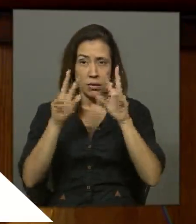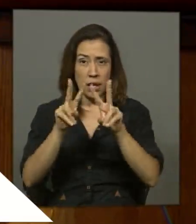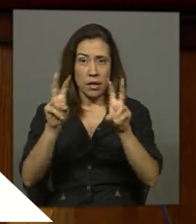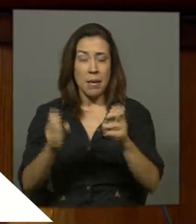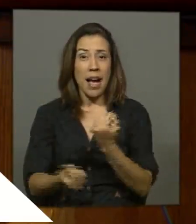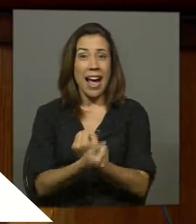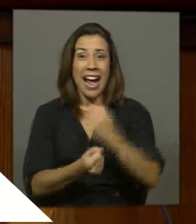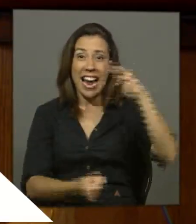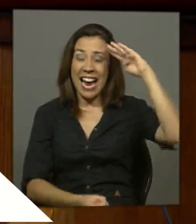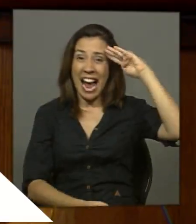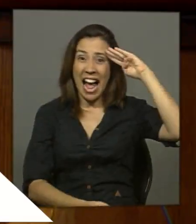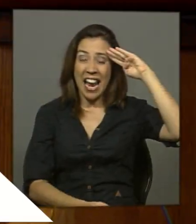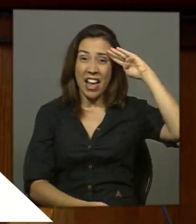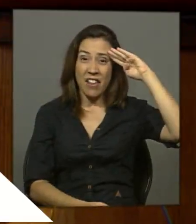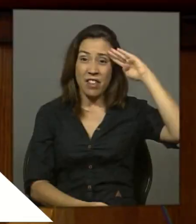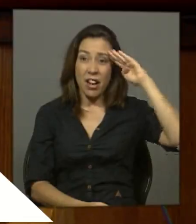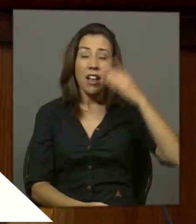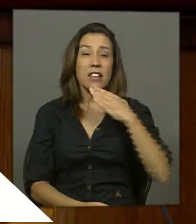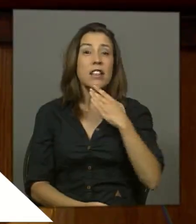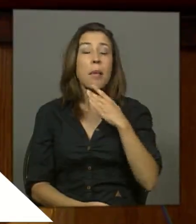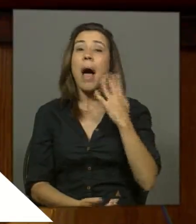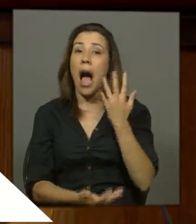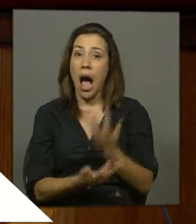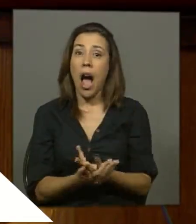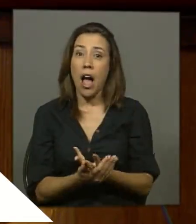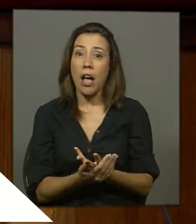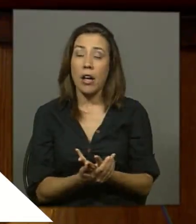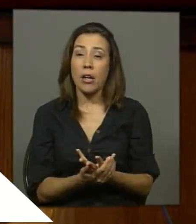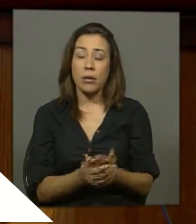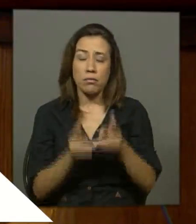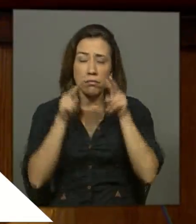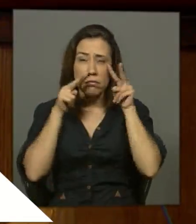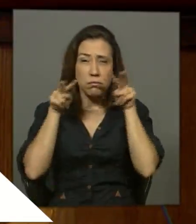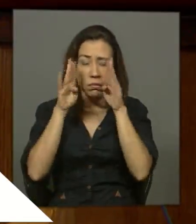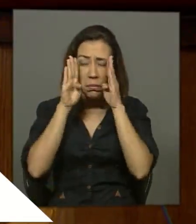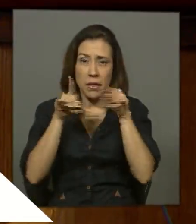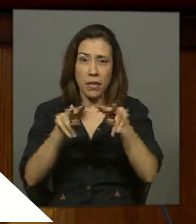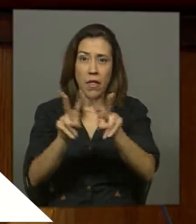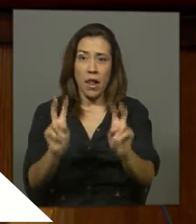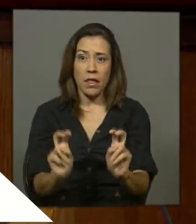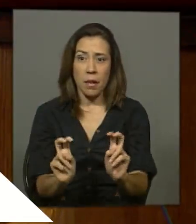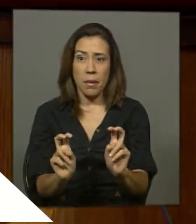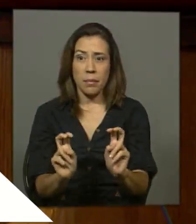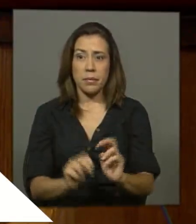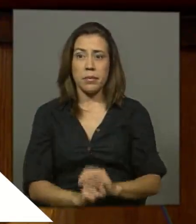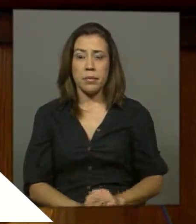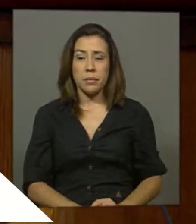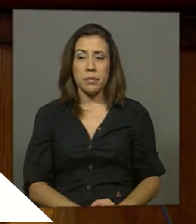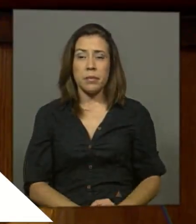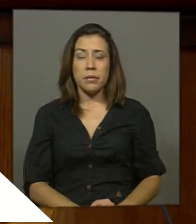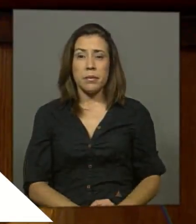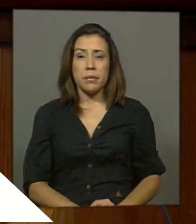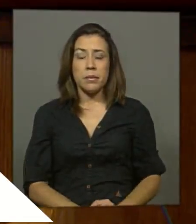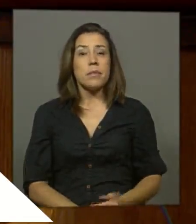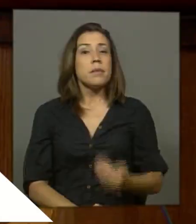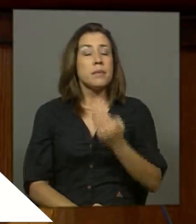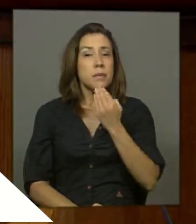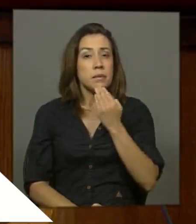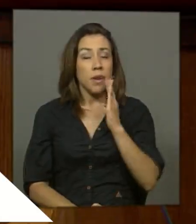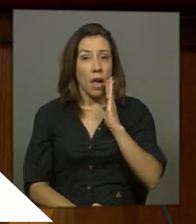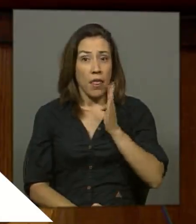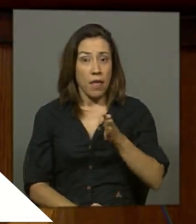carabineros dentro de las sus atribuciones también está pendiente de este asunto acá también